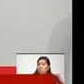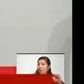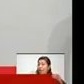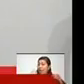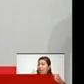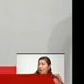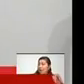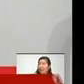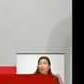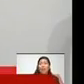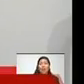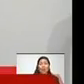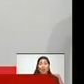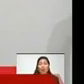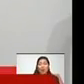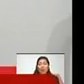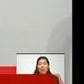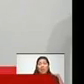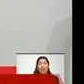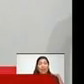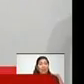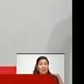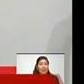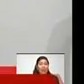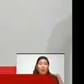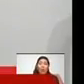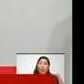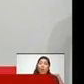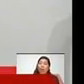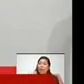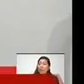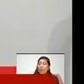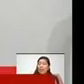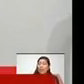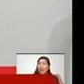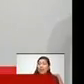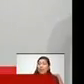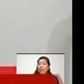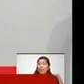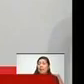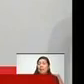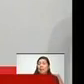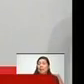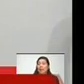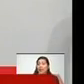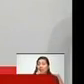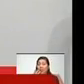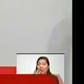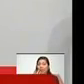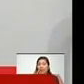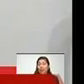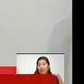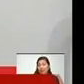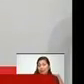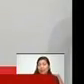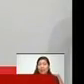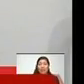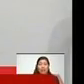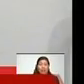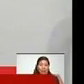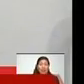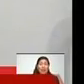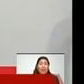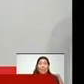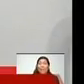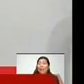través de reuniones internas, externas, que tienen ese detalle, es decir, inteligencia y seguimiento sí lo